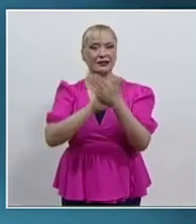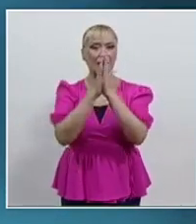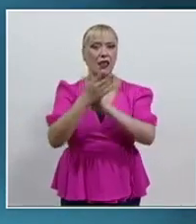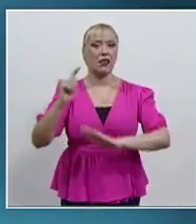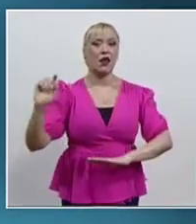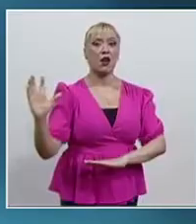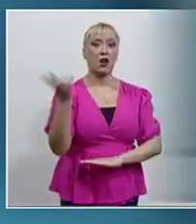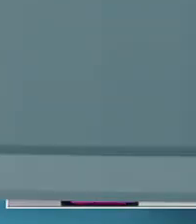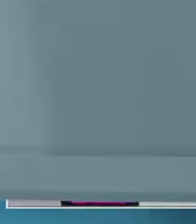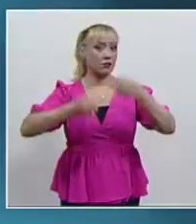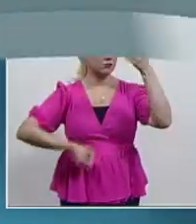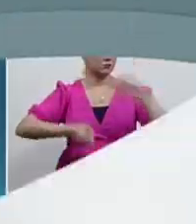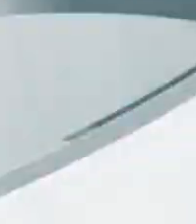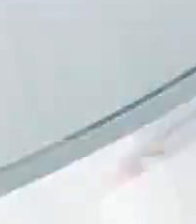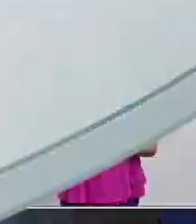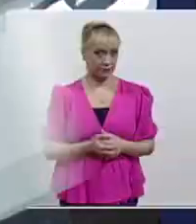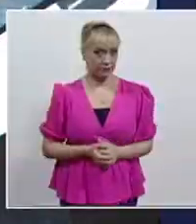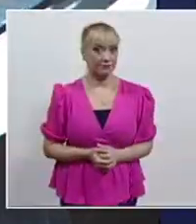México.